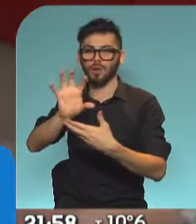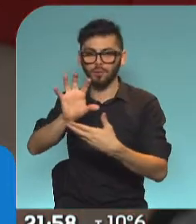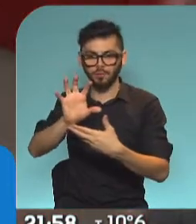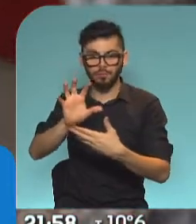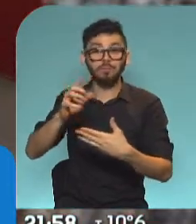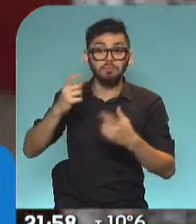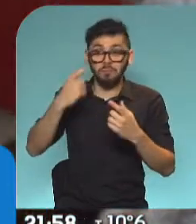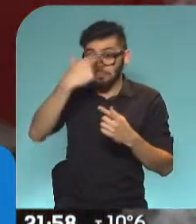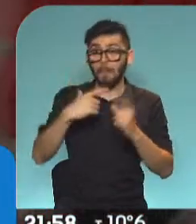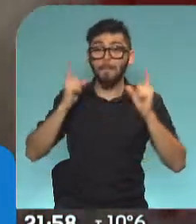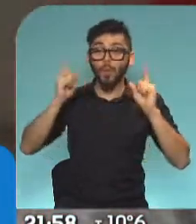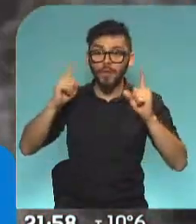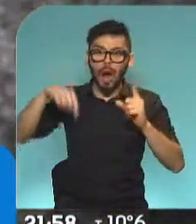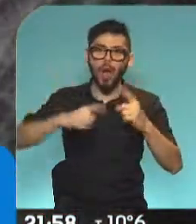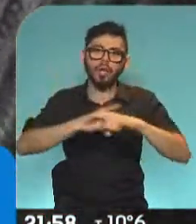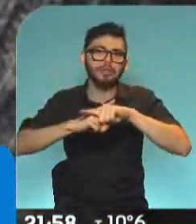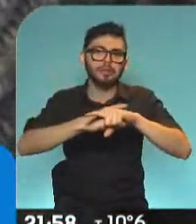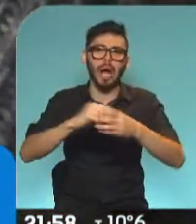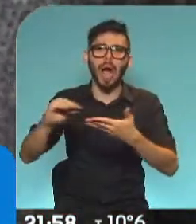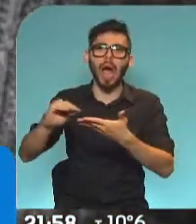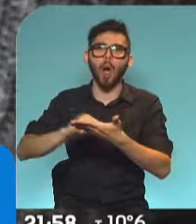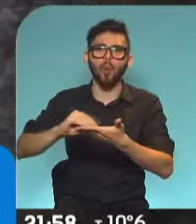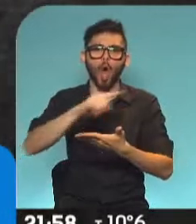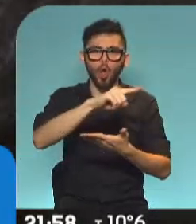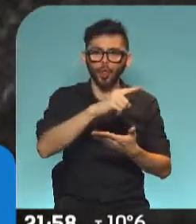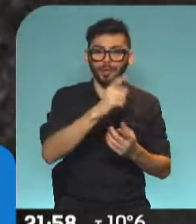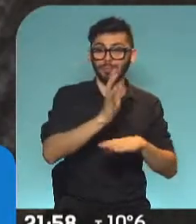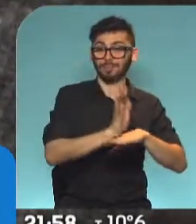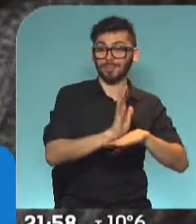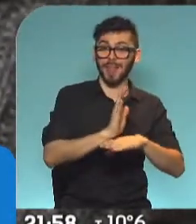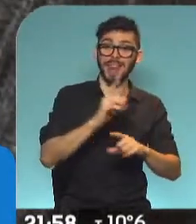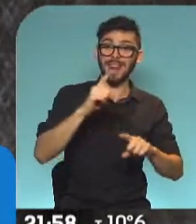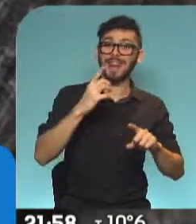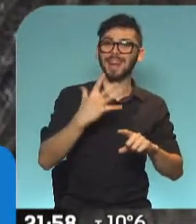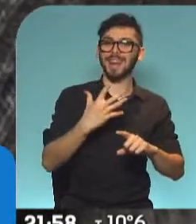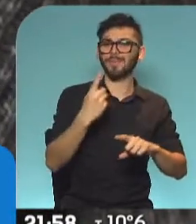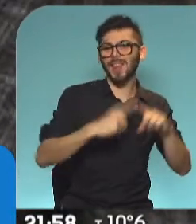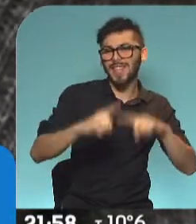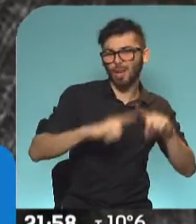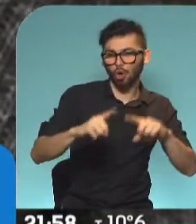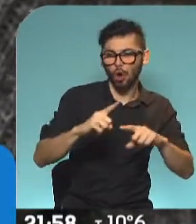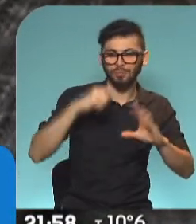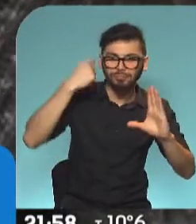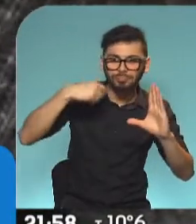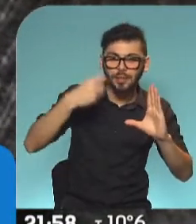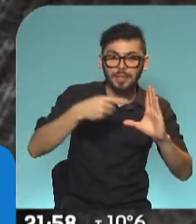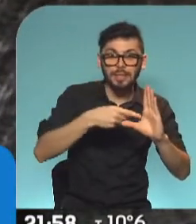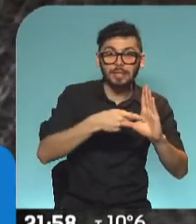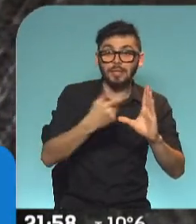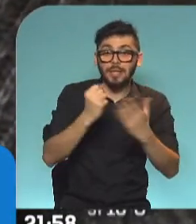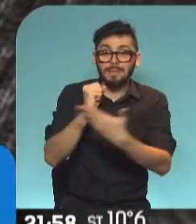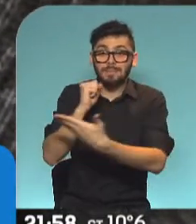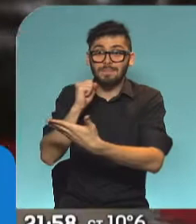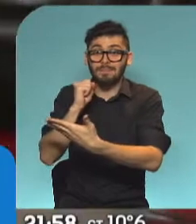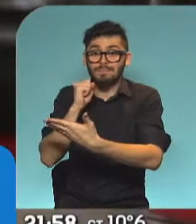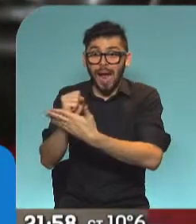los abogados del actor y director Mel Gibson, a quien, obviamente, hace referencia a la marca y que amenazaron